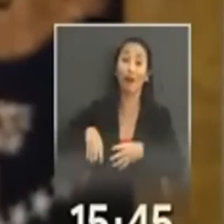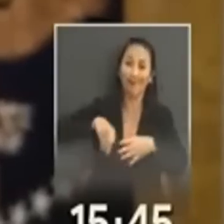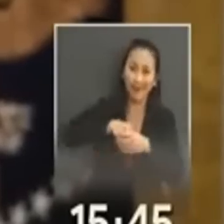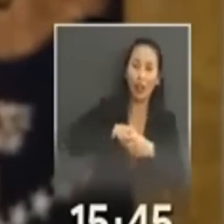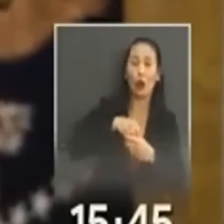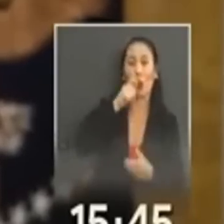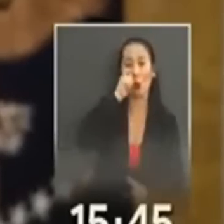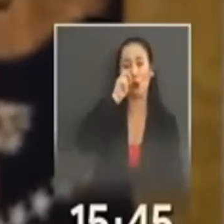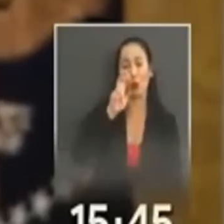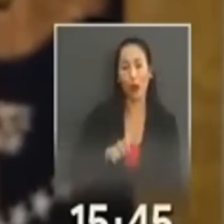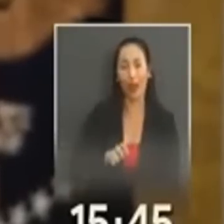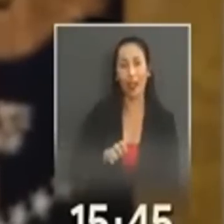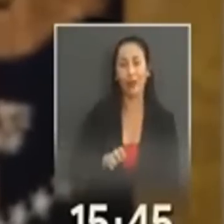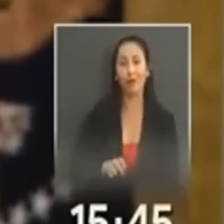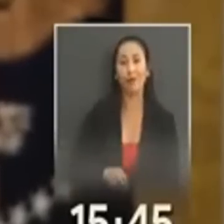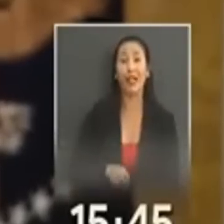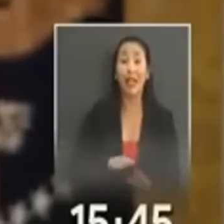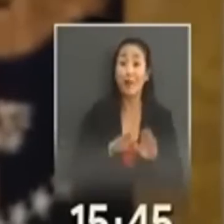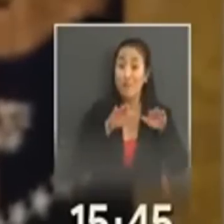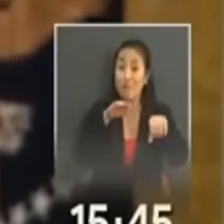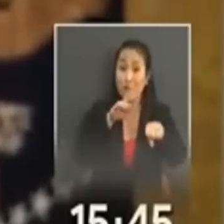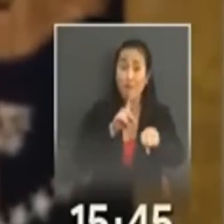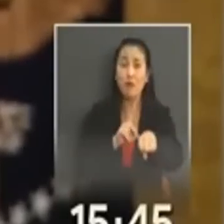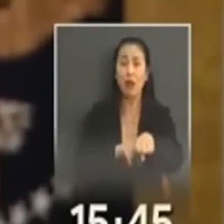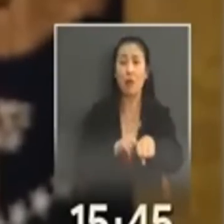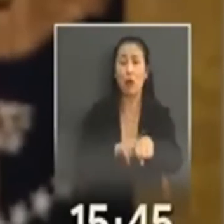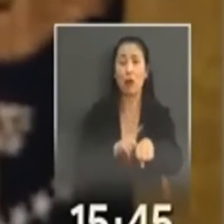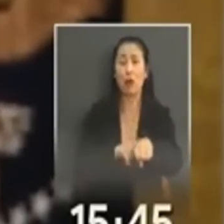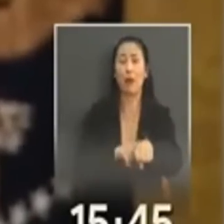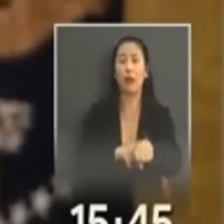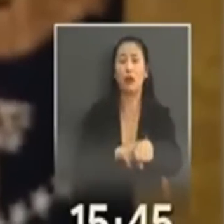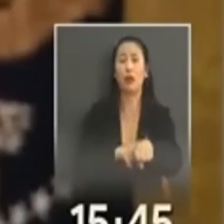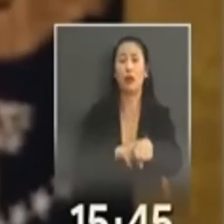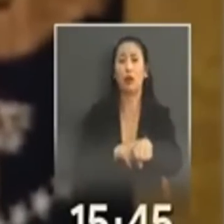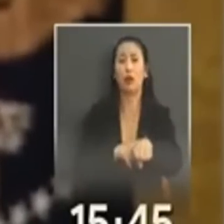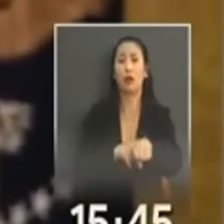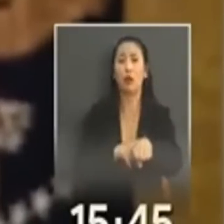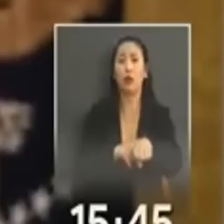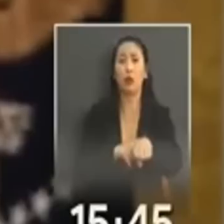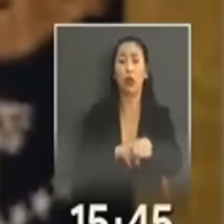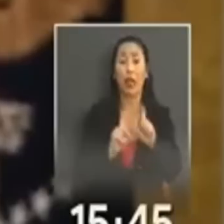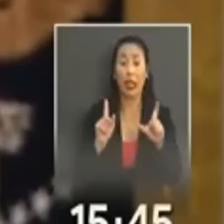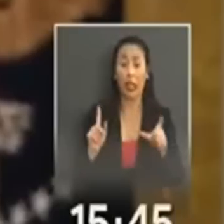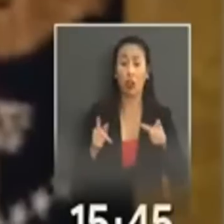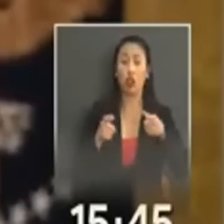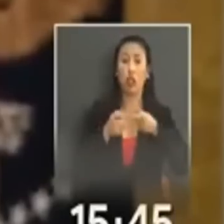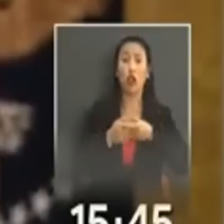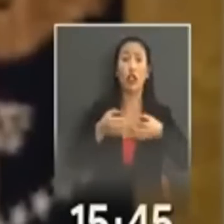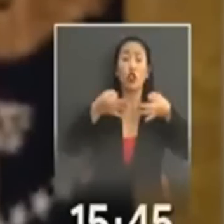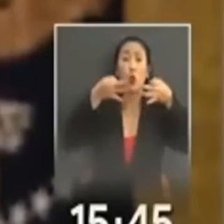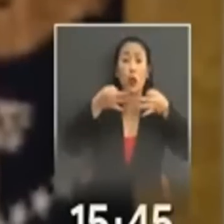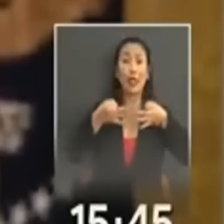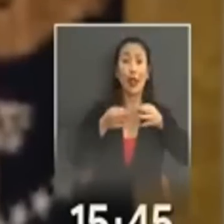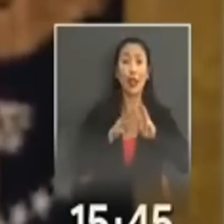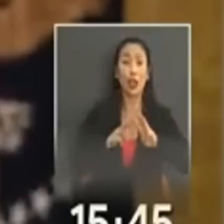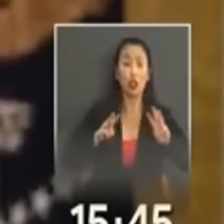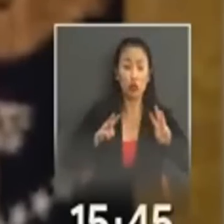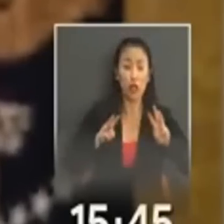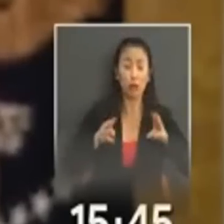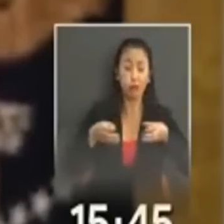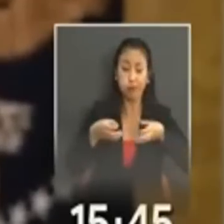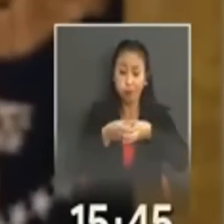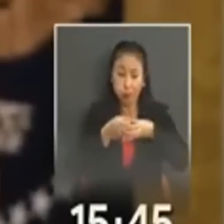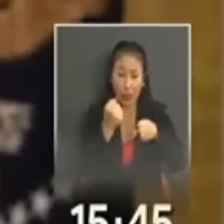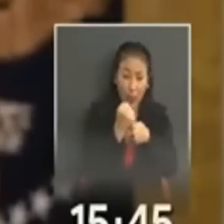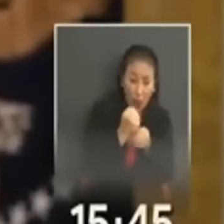utilizar la fuerza pues ha llegado la hora de que este año 2023 se refuercen todas estas tropas deserturas y acomodar así un alzamiento para la libertad de nuestra